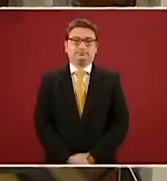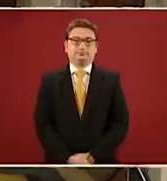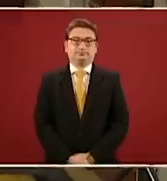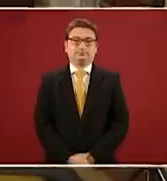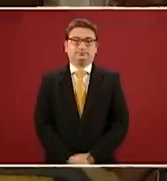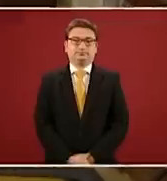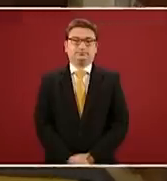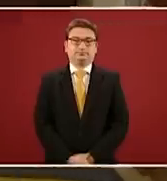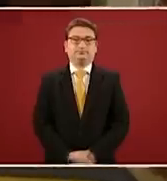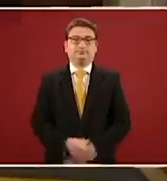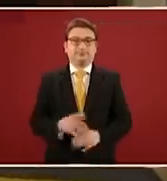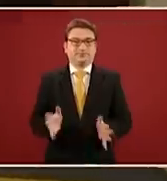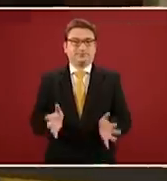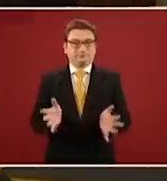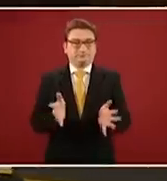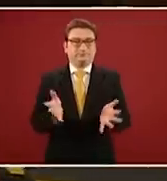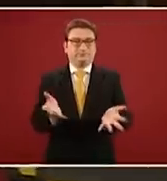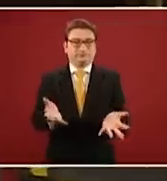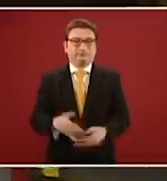Camino.